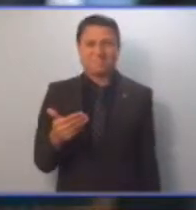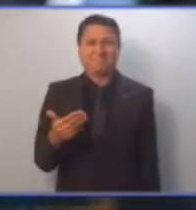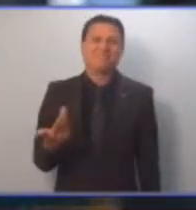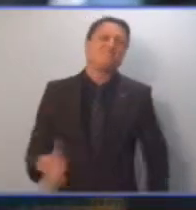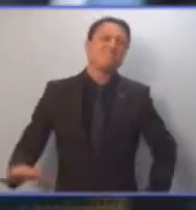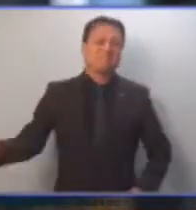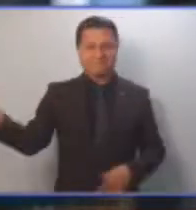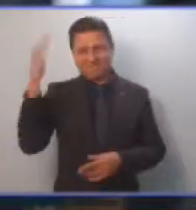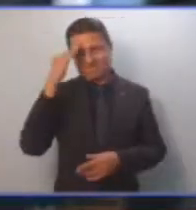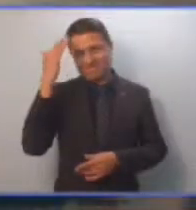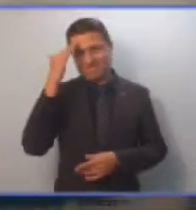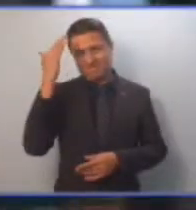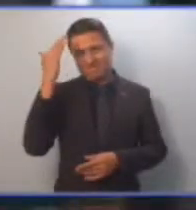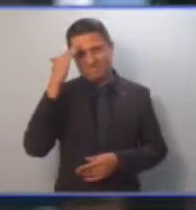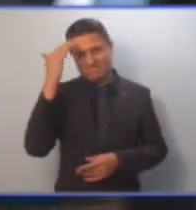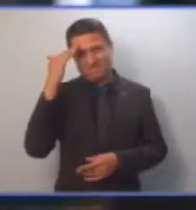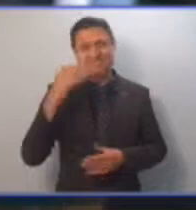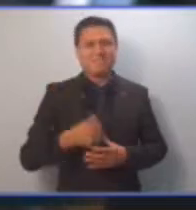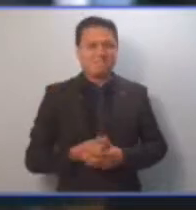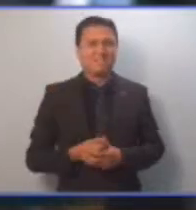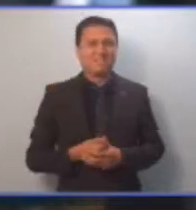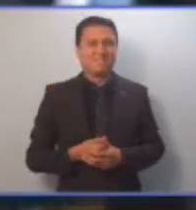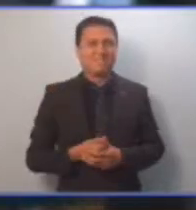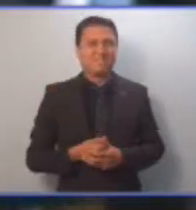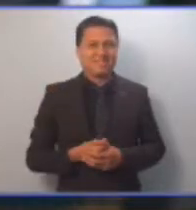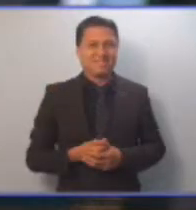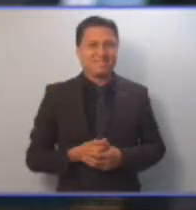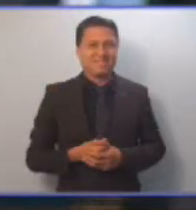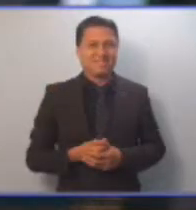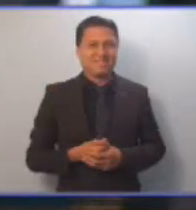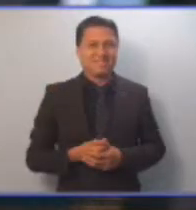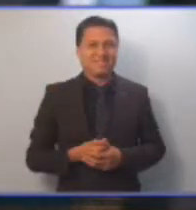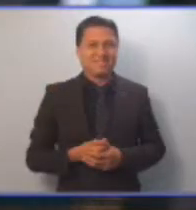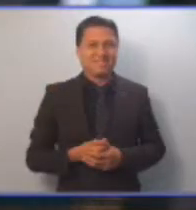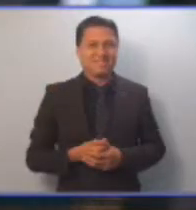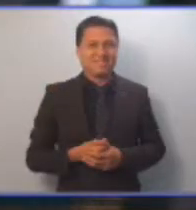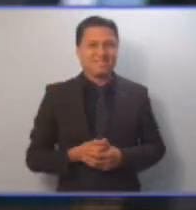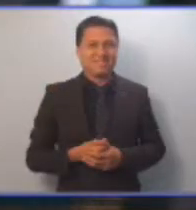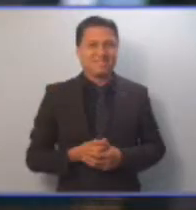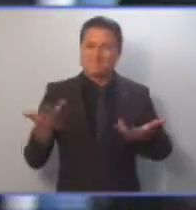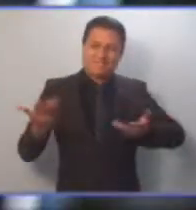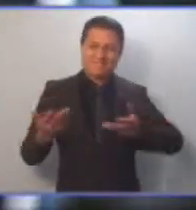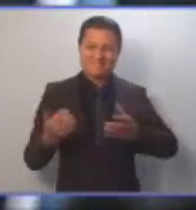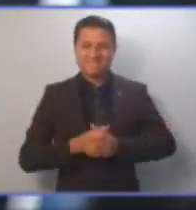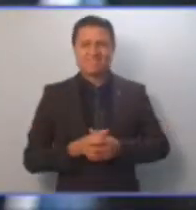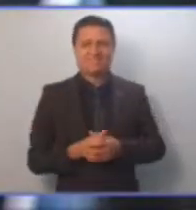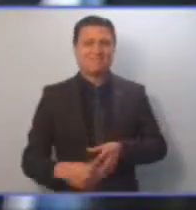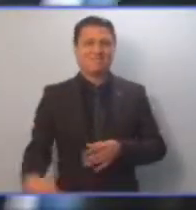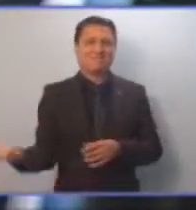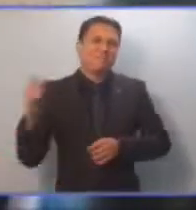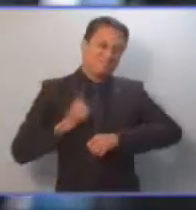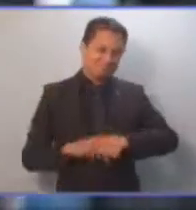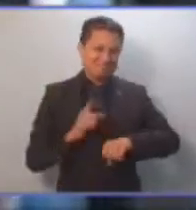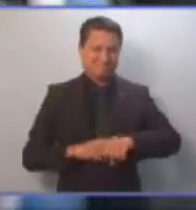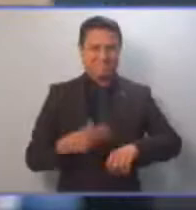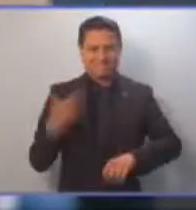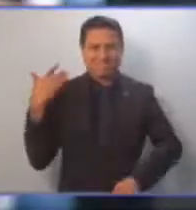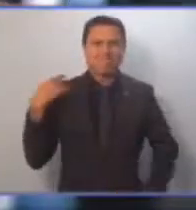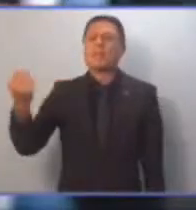Sabemos que a lo largo de su historia han hecho muchas labores importantes